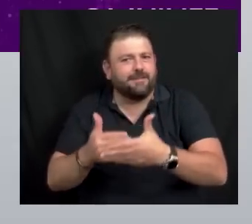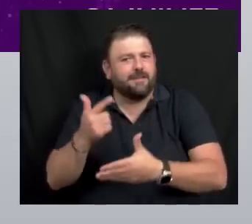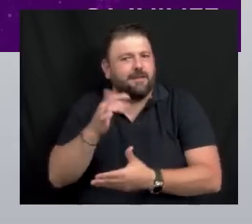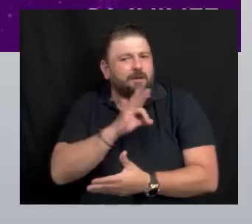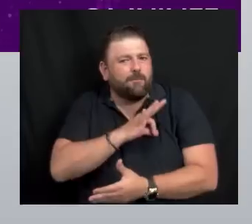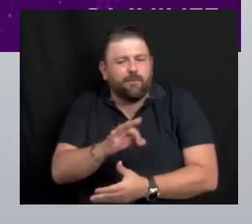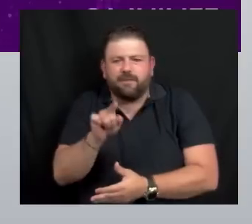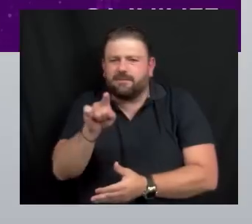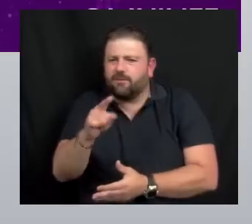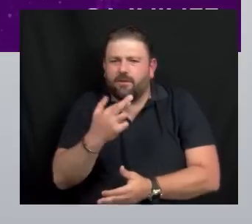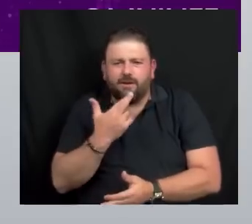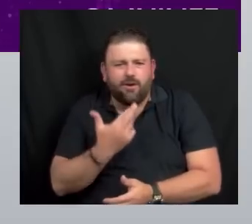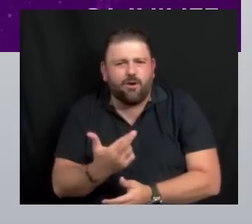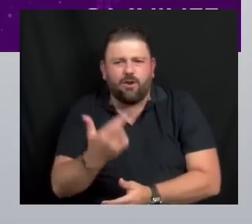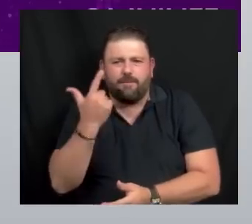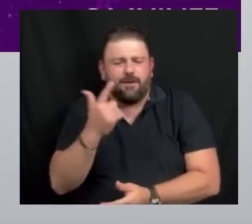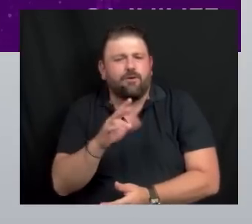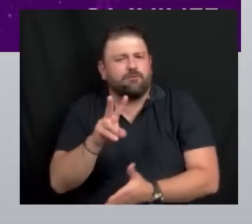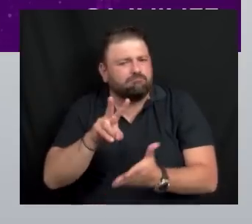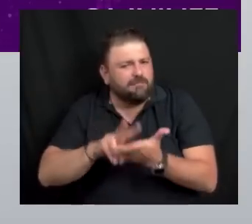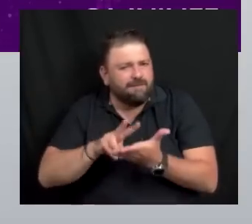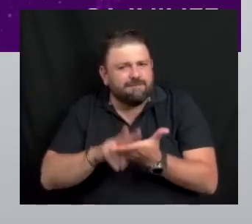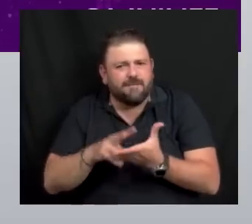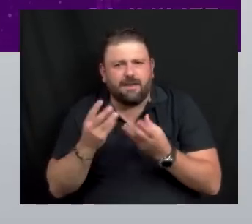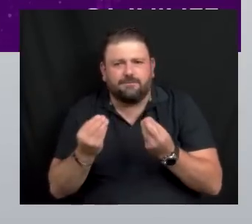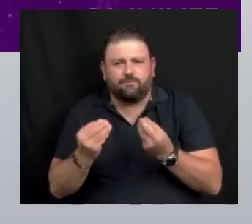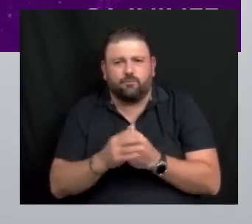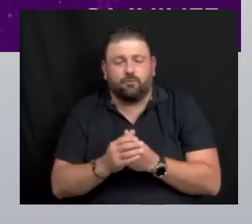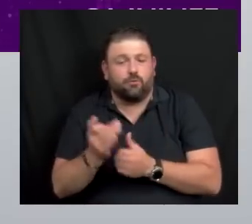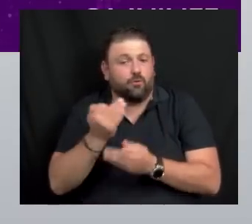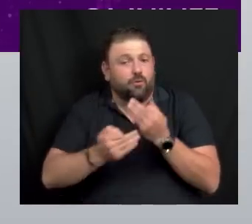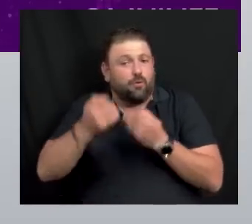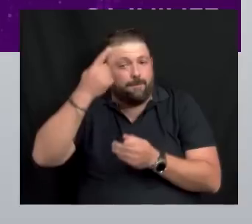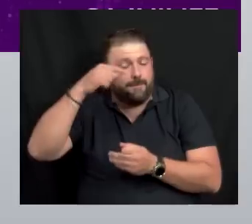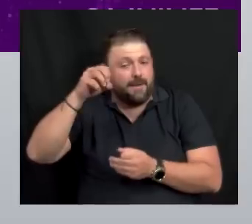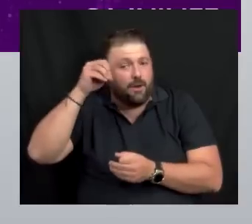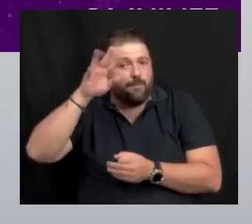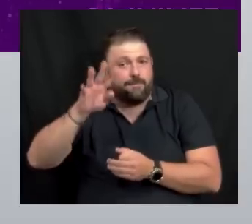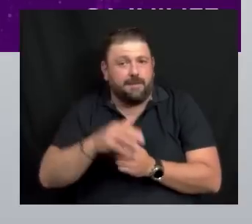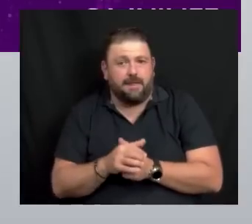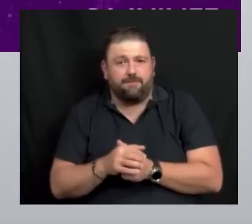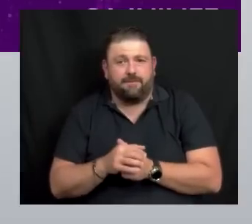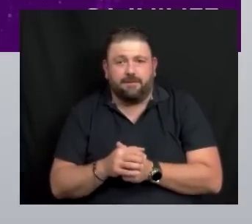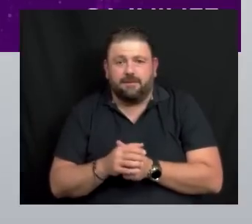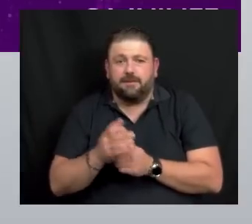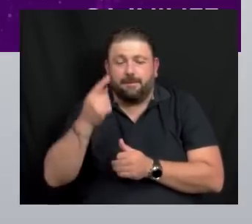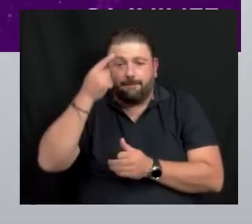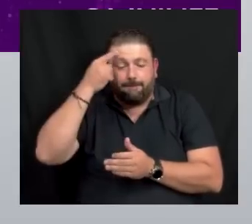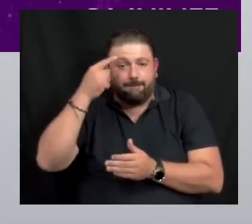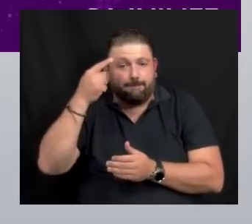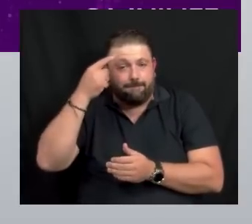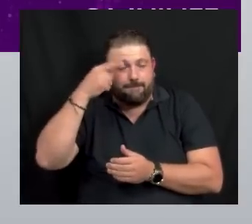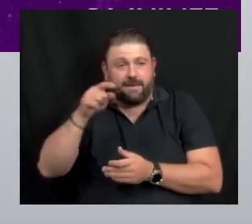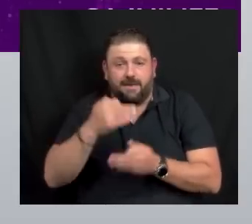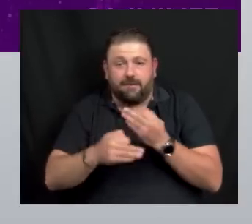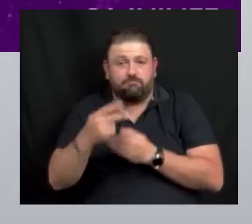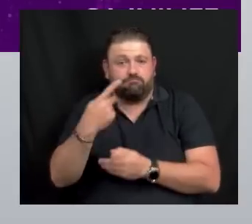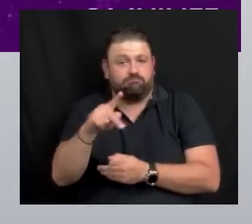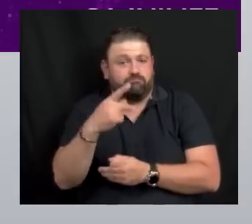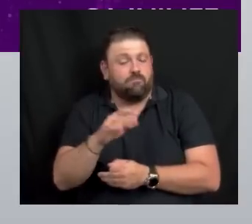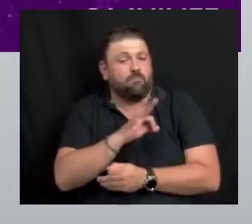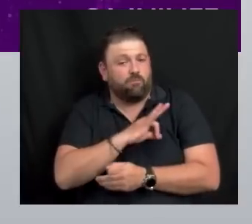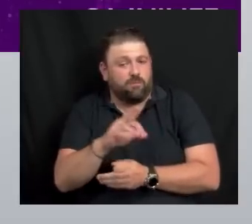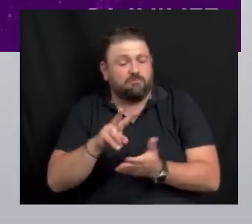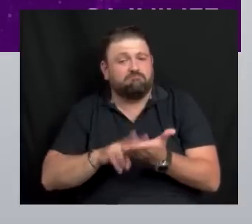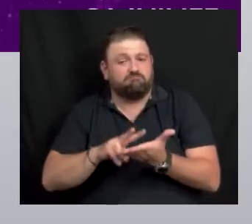eres lo mejor, lo más valioso, tanto para Unilife como para creer en ti, para que tú sepas lo